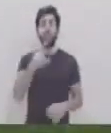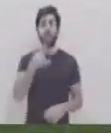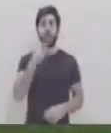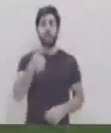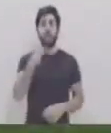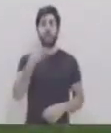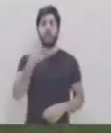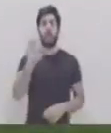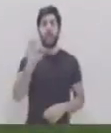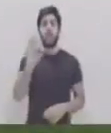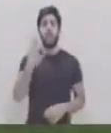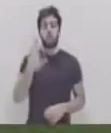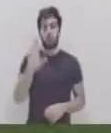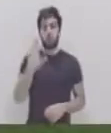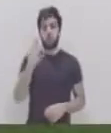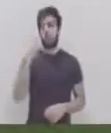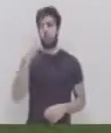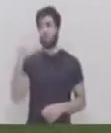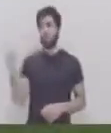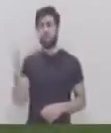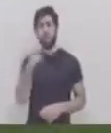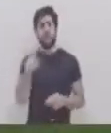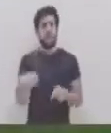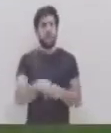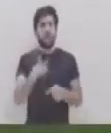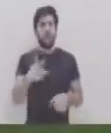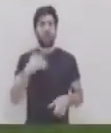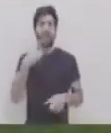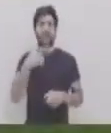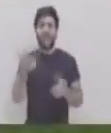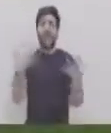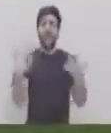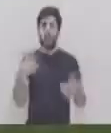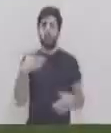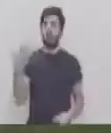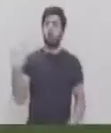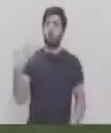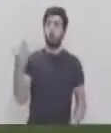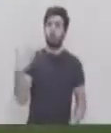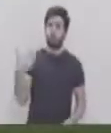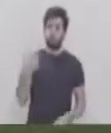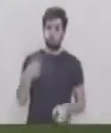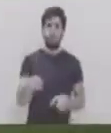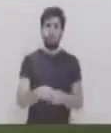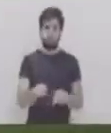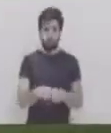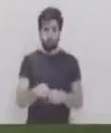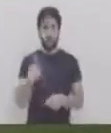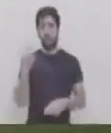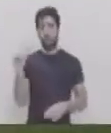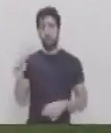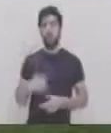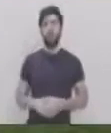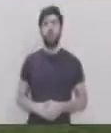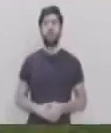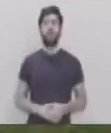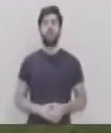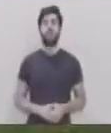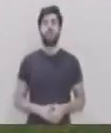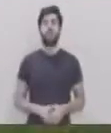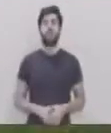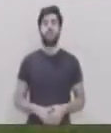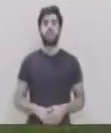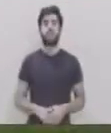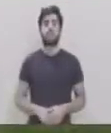manos abiertas con la palma hacia adentro para hacer algunos movimientos que me están abanicando por el tema del